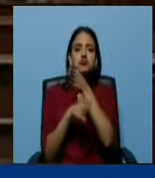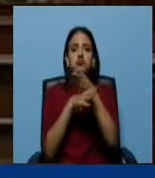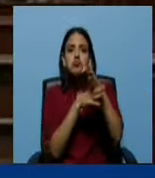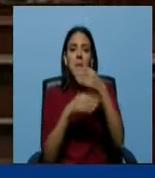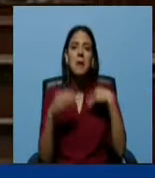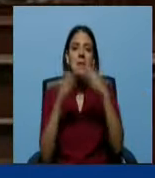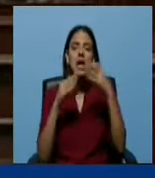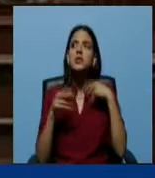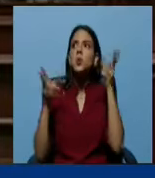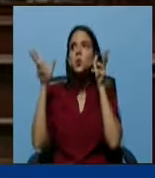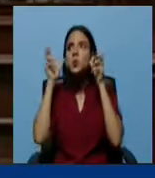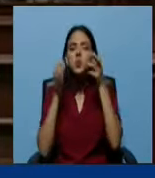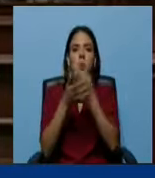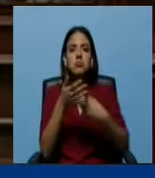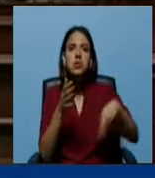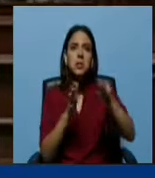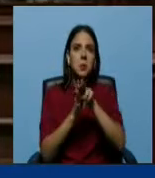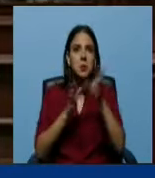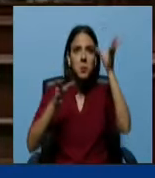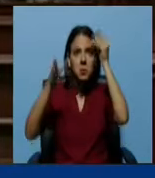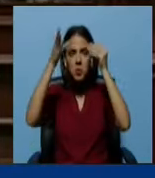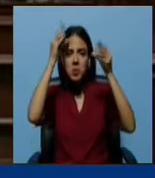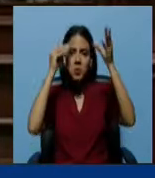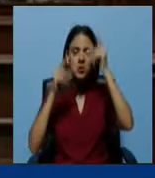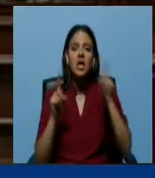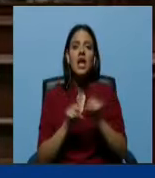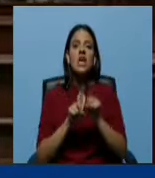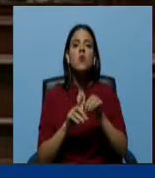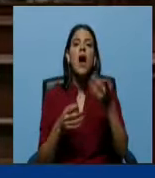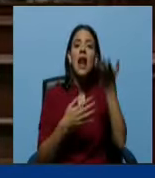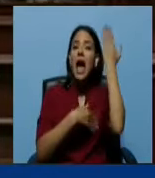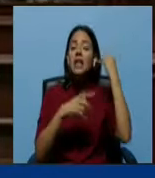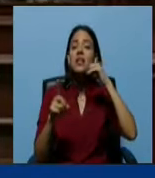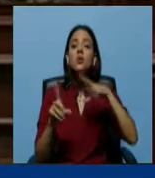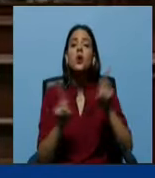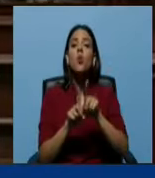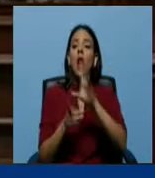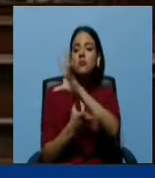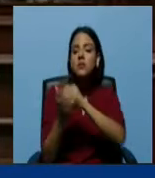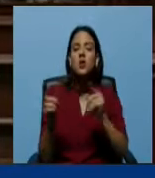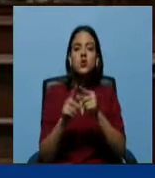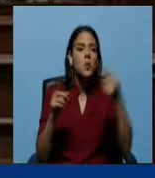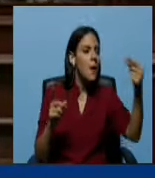pendrive de ahorita. Equivalente a lo que dice Diosdado, el pendrive de hoy.